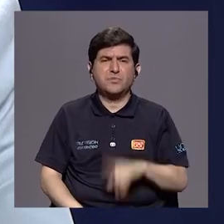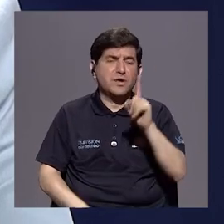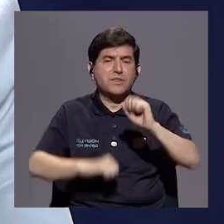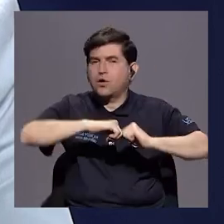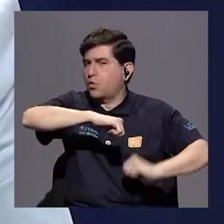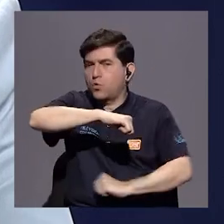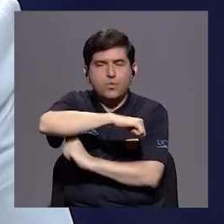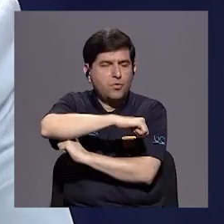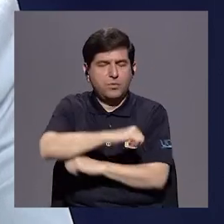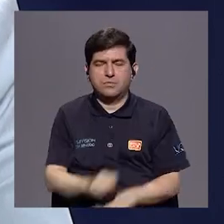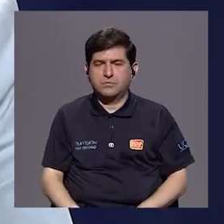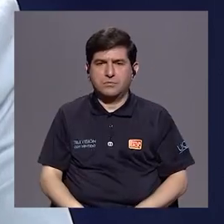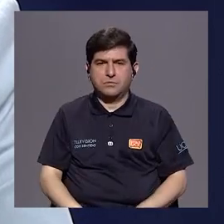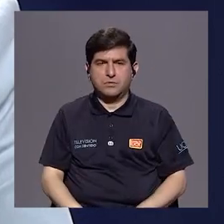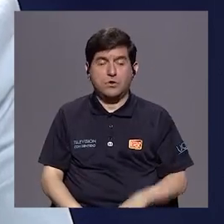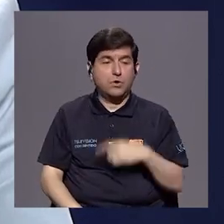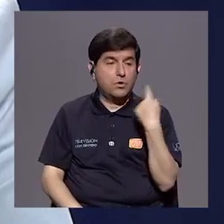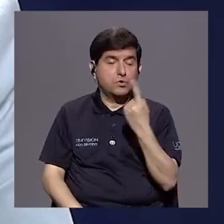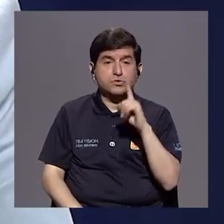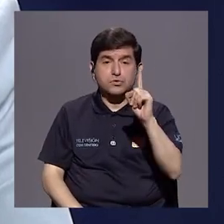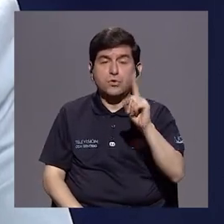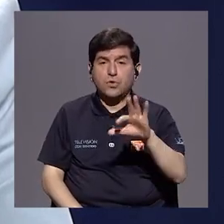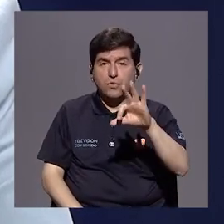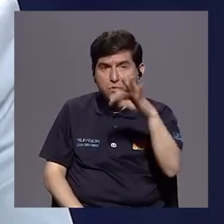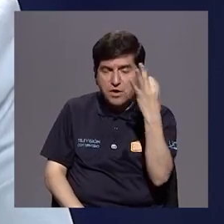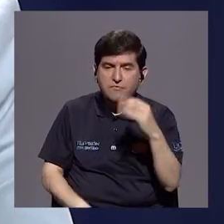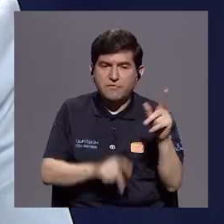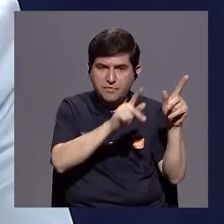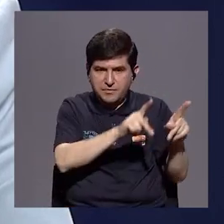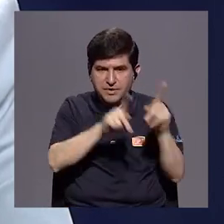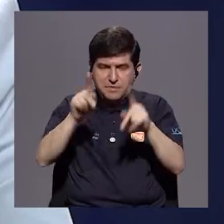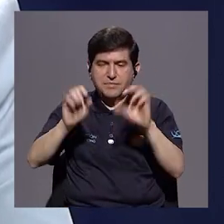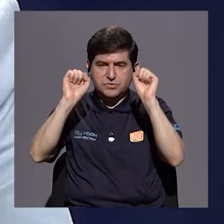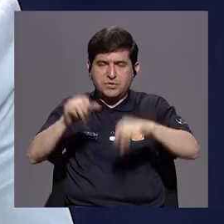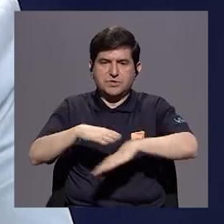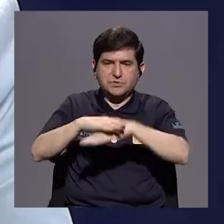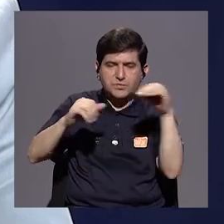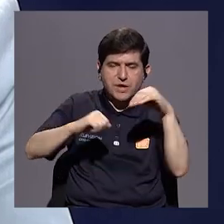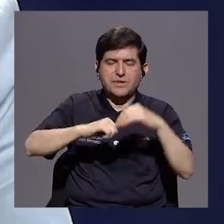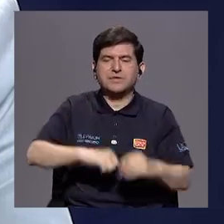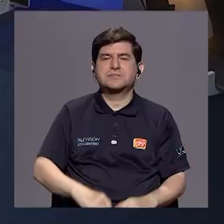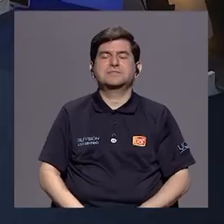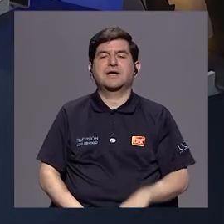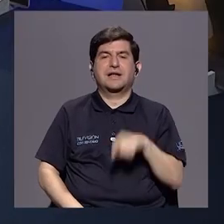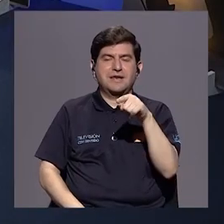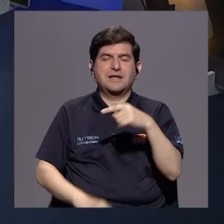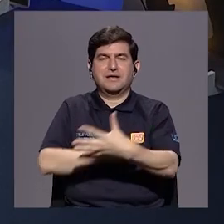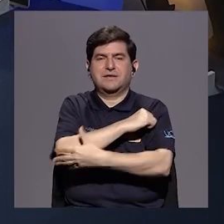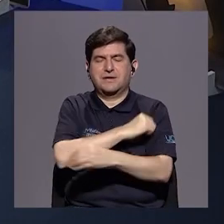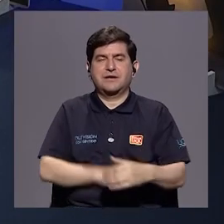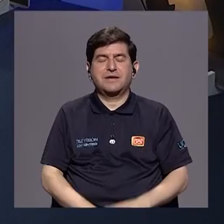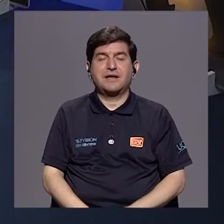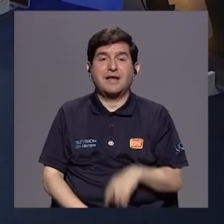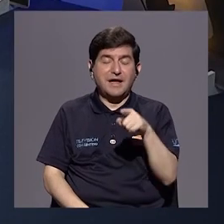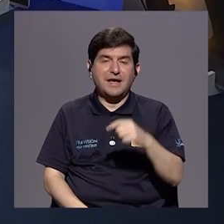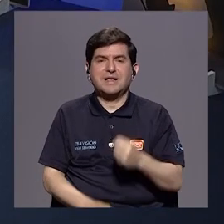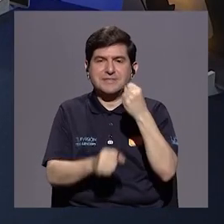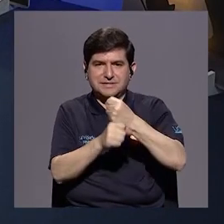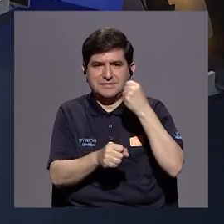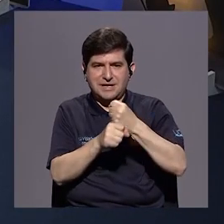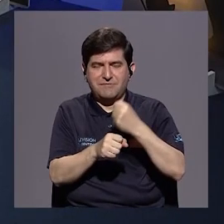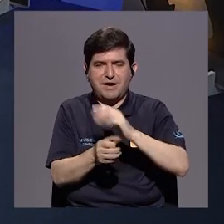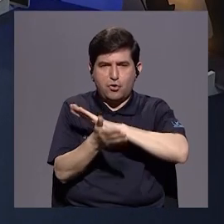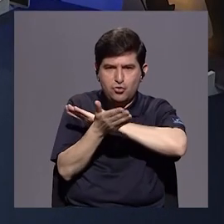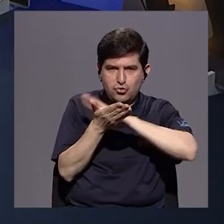puente alguno se logra básicamente con el único puente que hace a las personas salir de la pobreza que ese empleo productivo